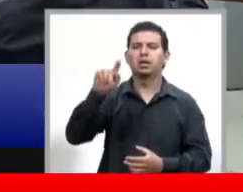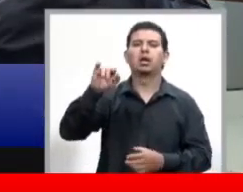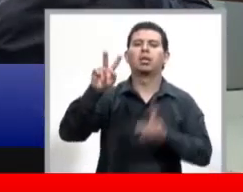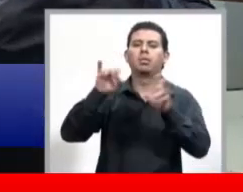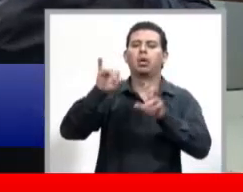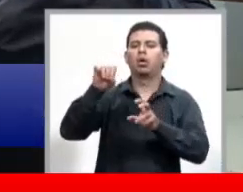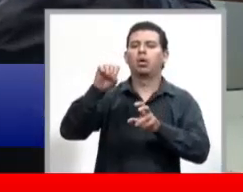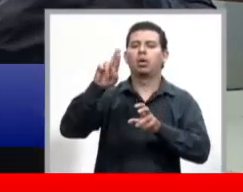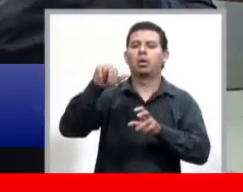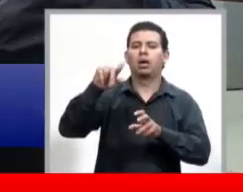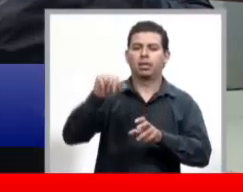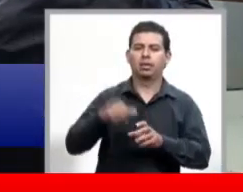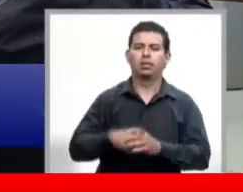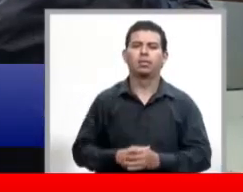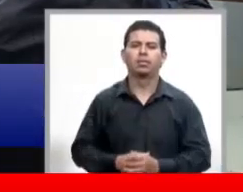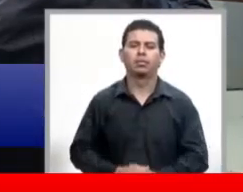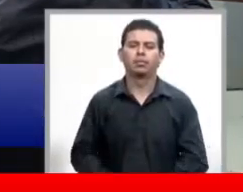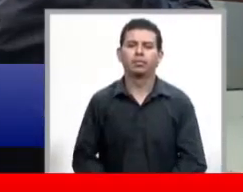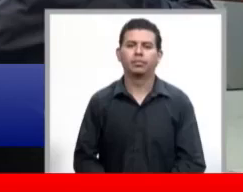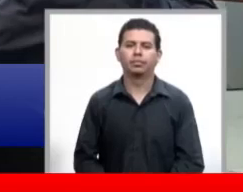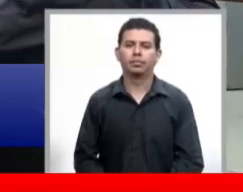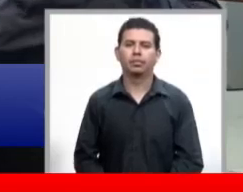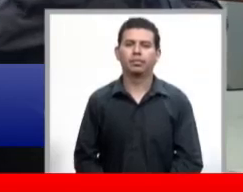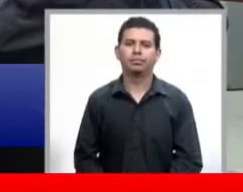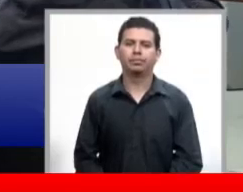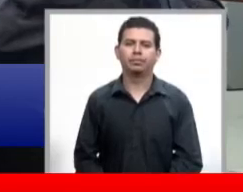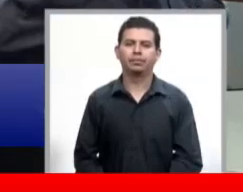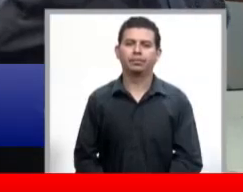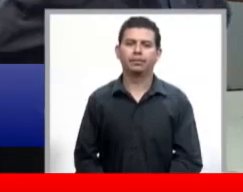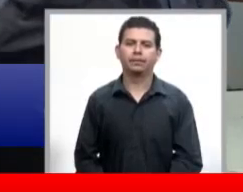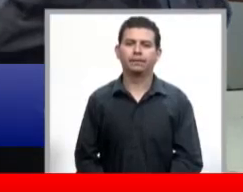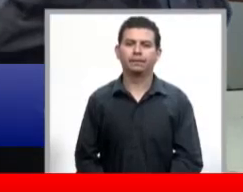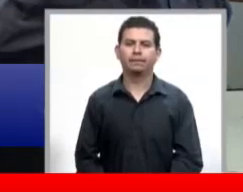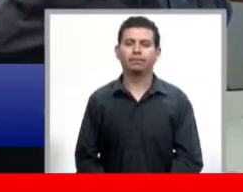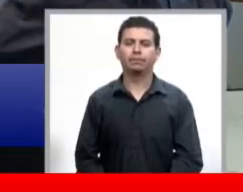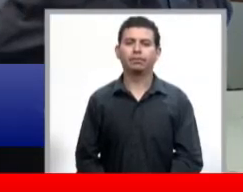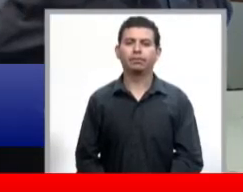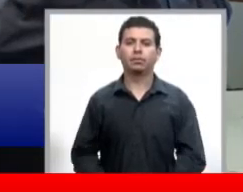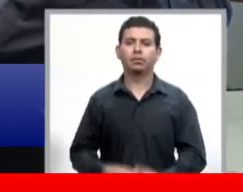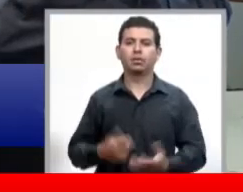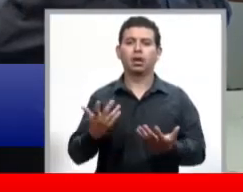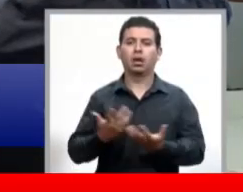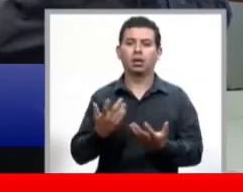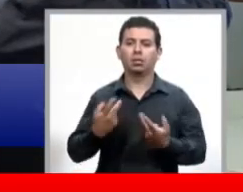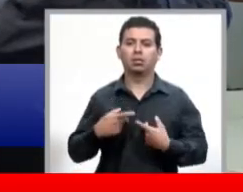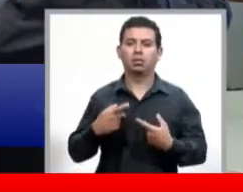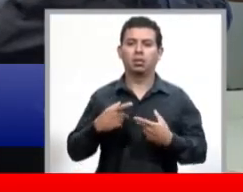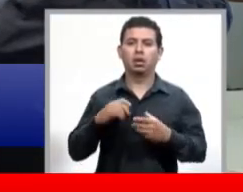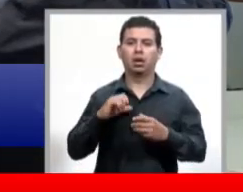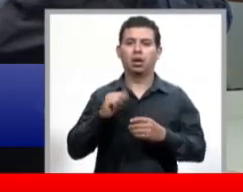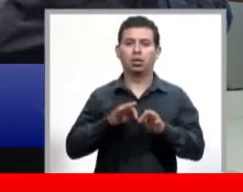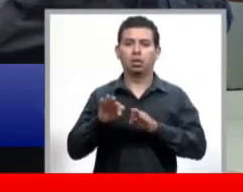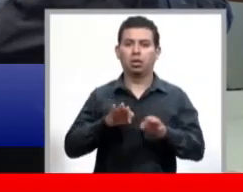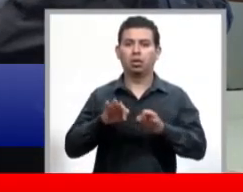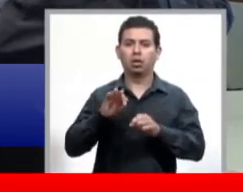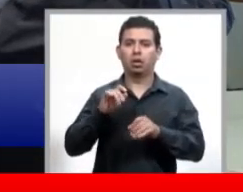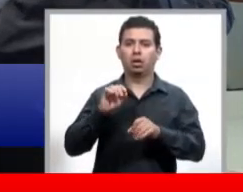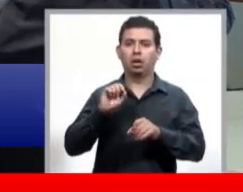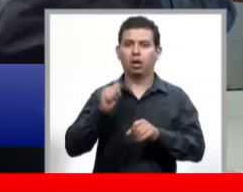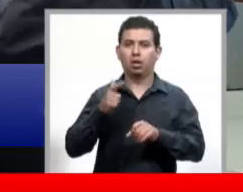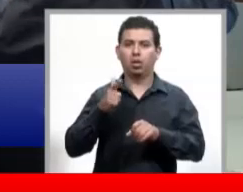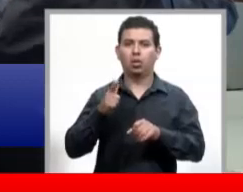¿Avisan sanciones a quienes no cumplan con el comportar los cubrebocas o algún no sé, trapo, no